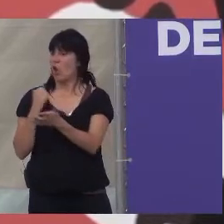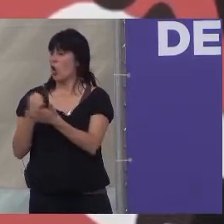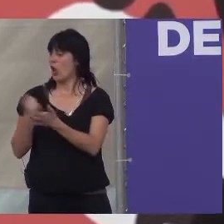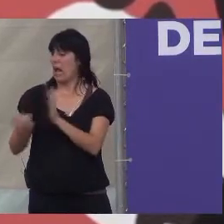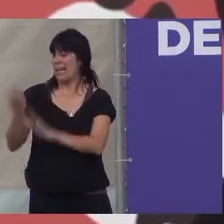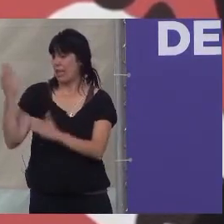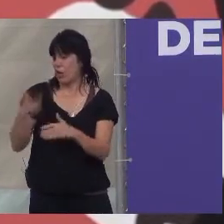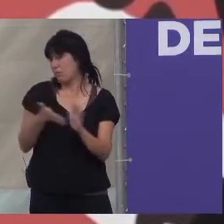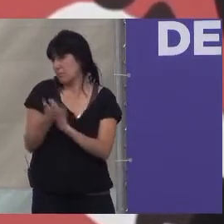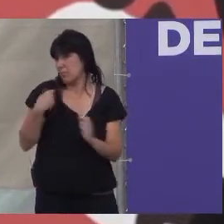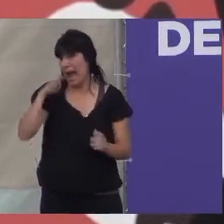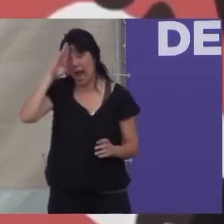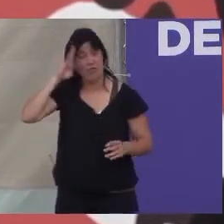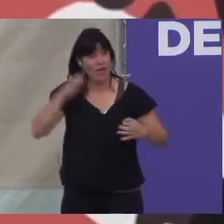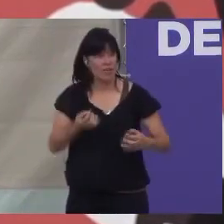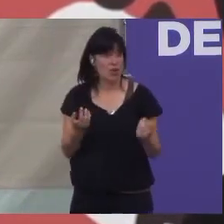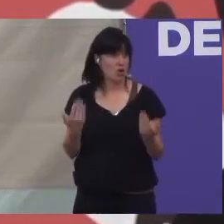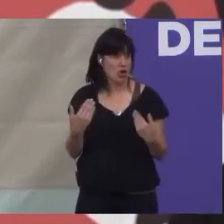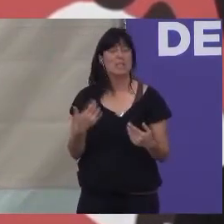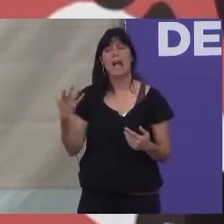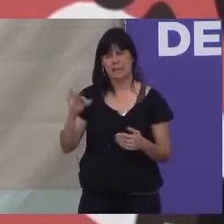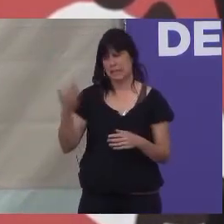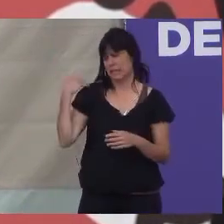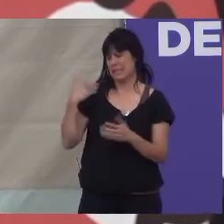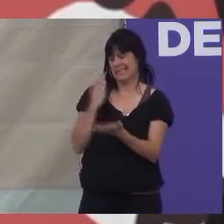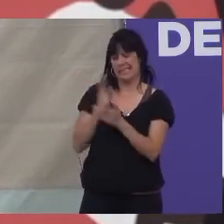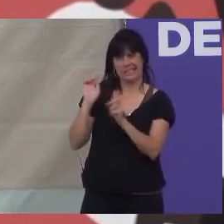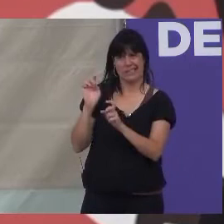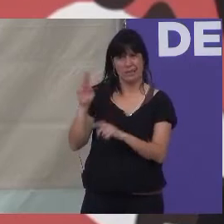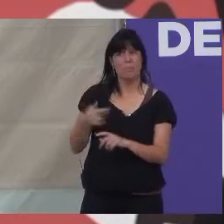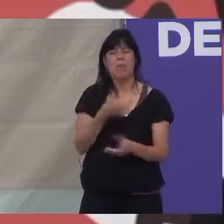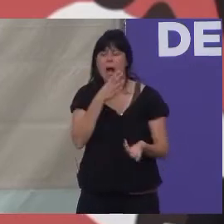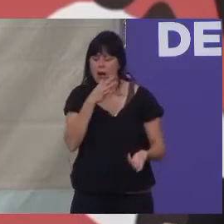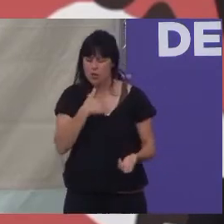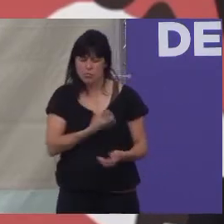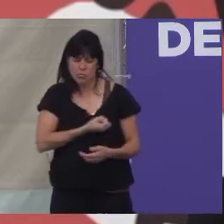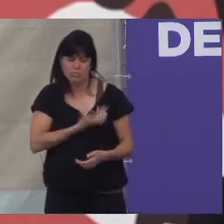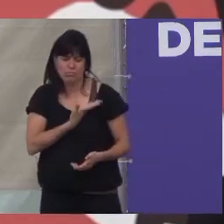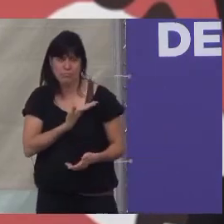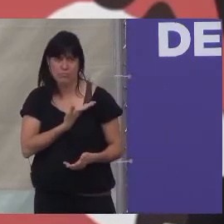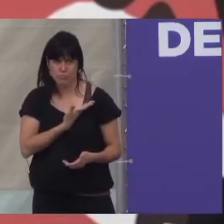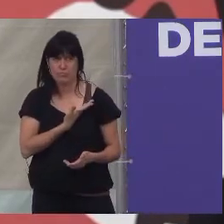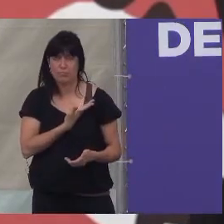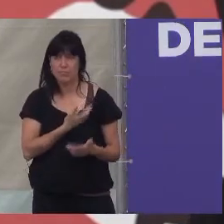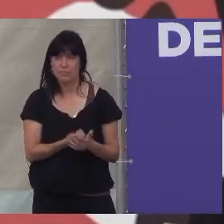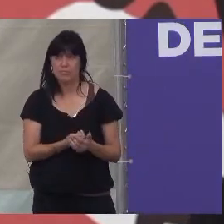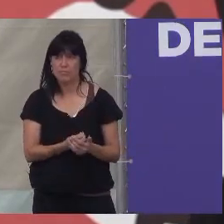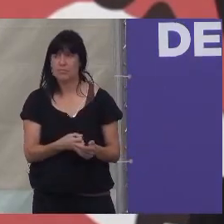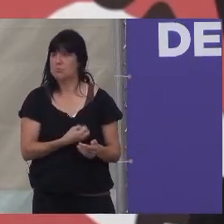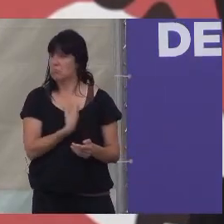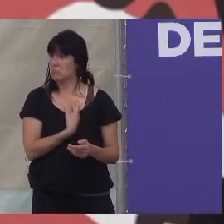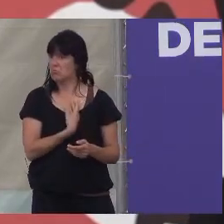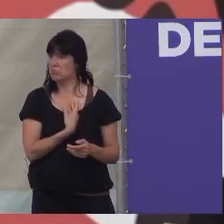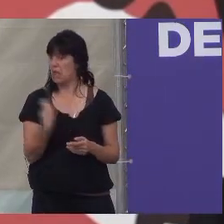soy abogada y también he dado clase. La motivación que tengo para presentarme